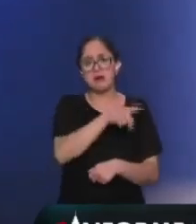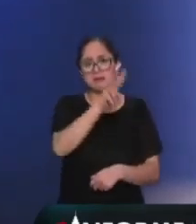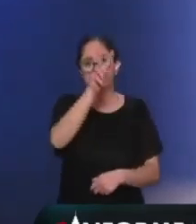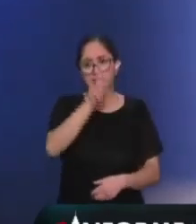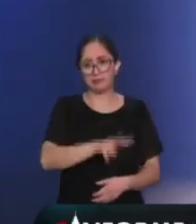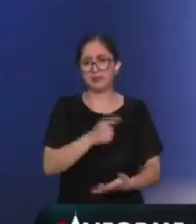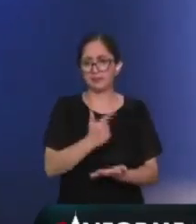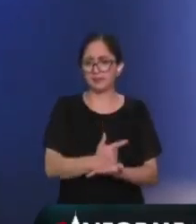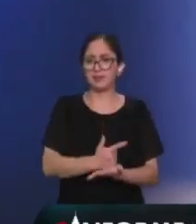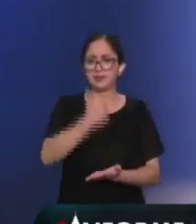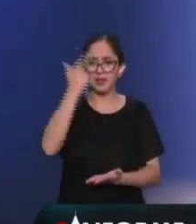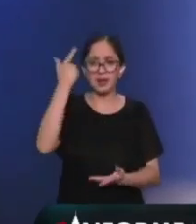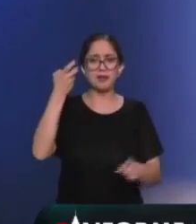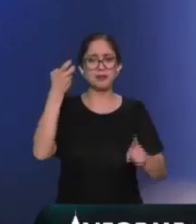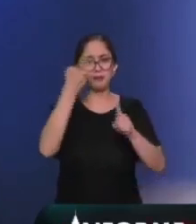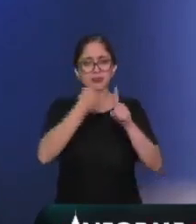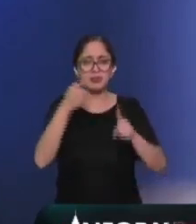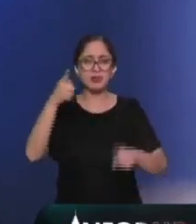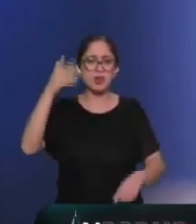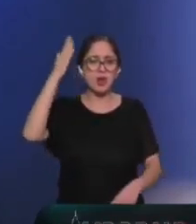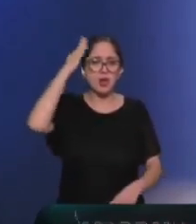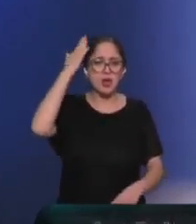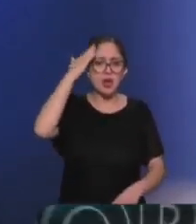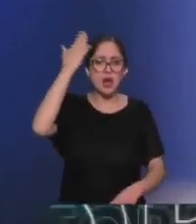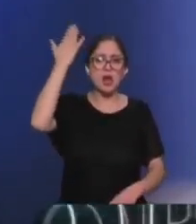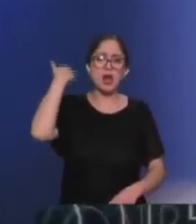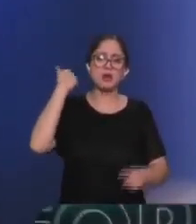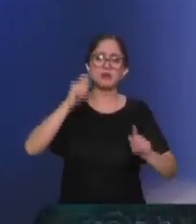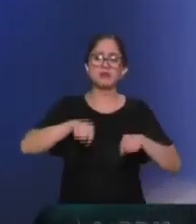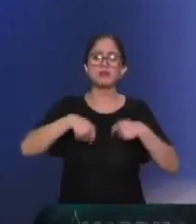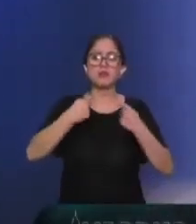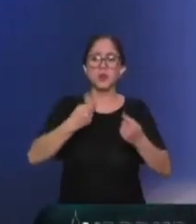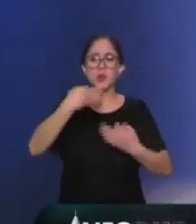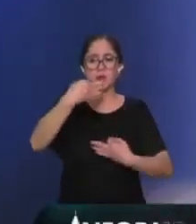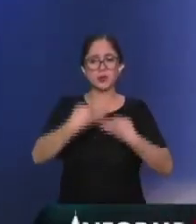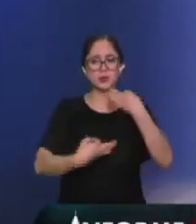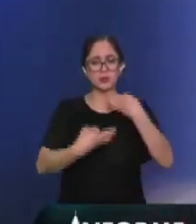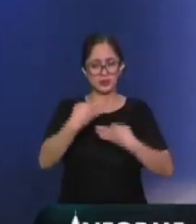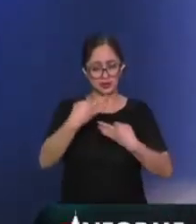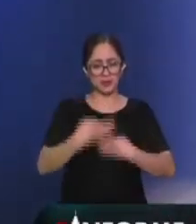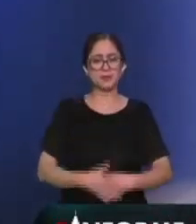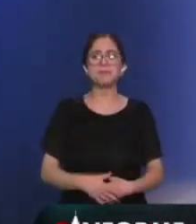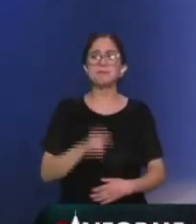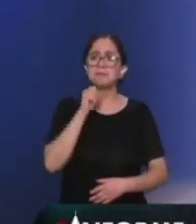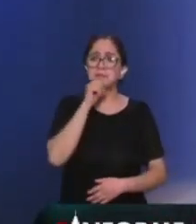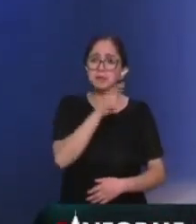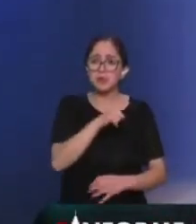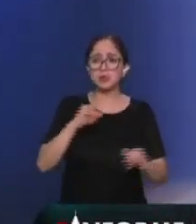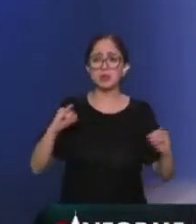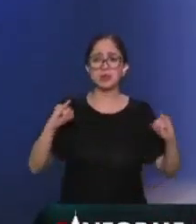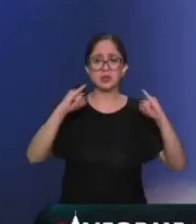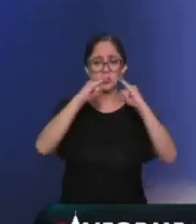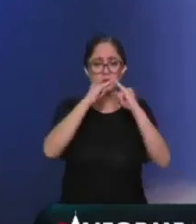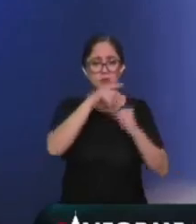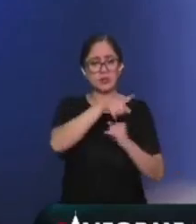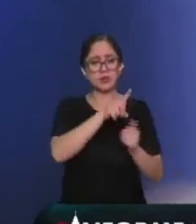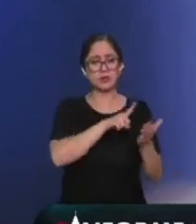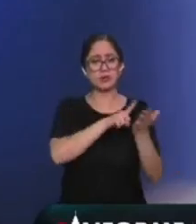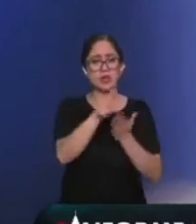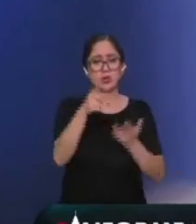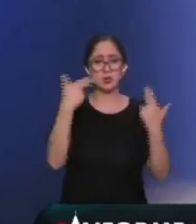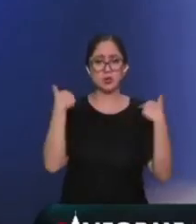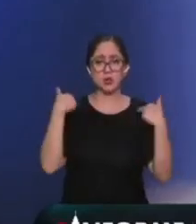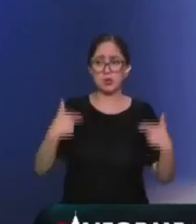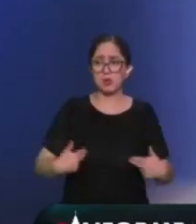graves, pero graves señalamientos contra las autoridades de procuración e impartición de justicia, así como de las instancias de derechos humanos que en su